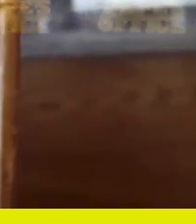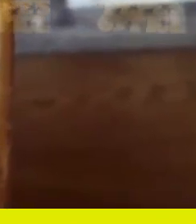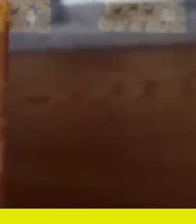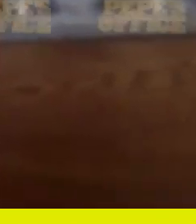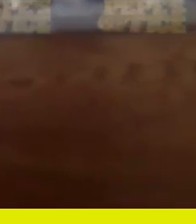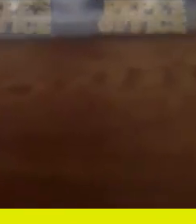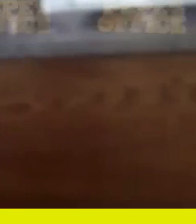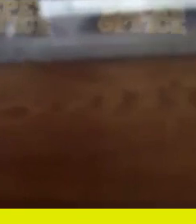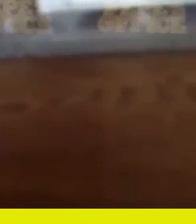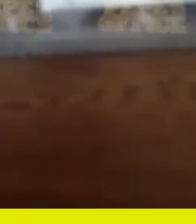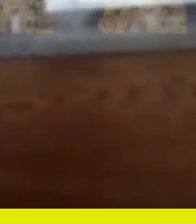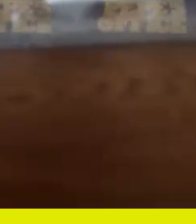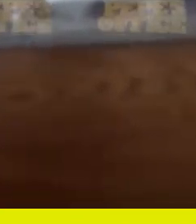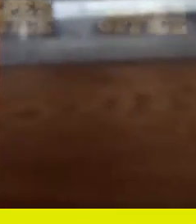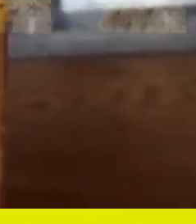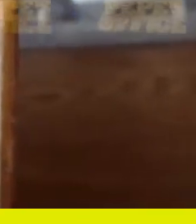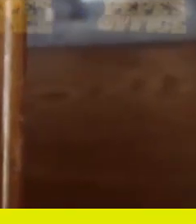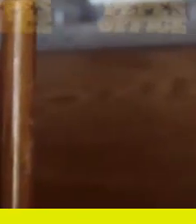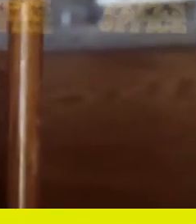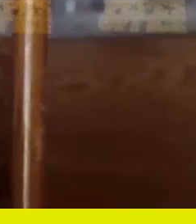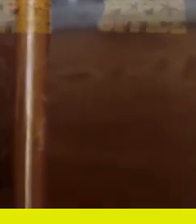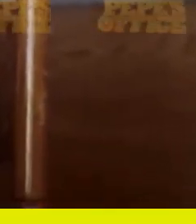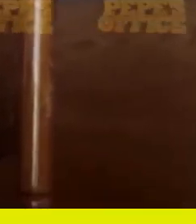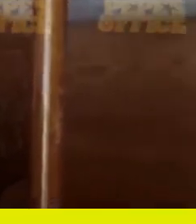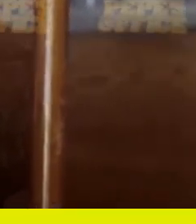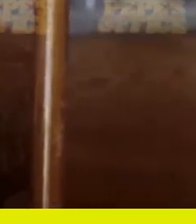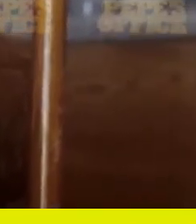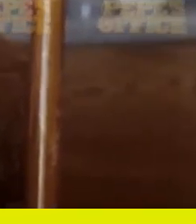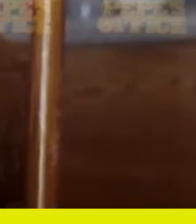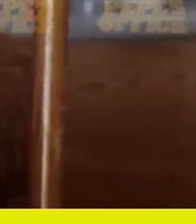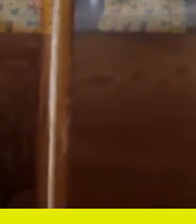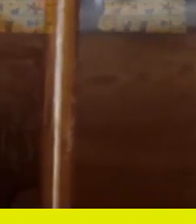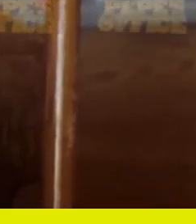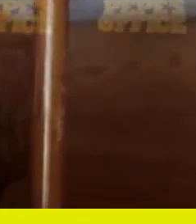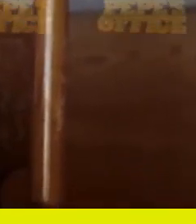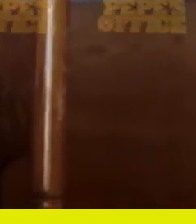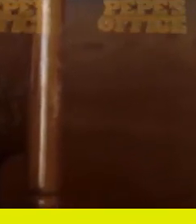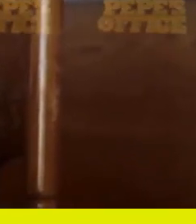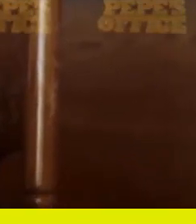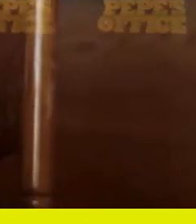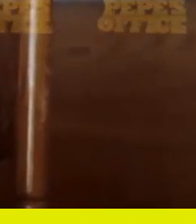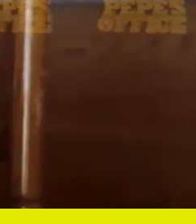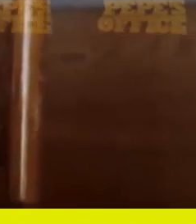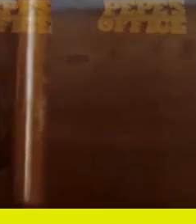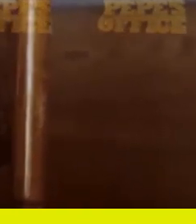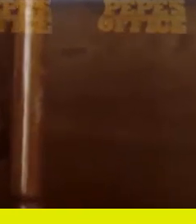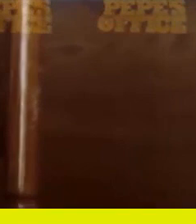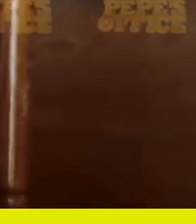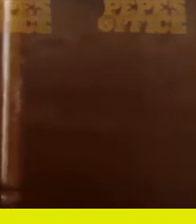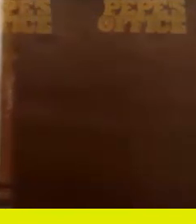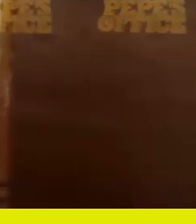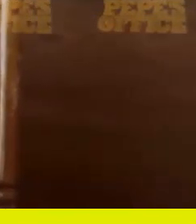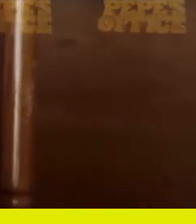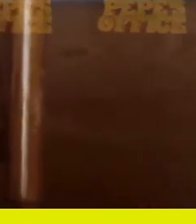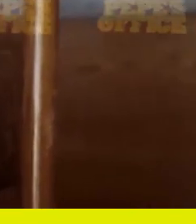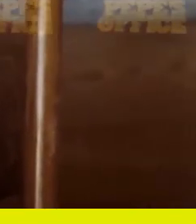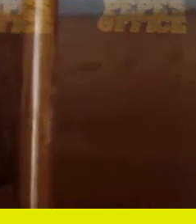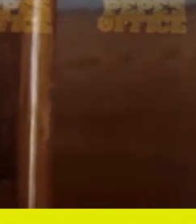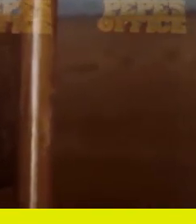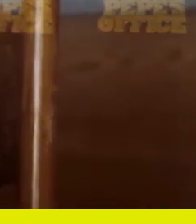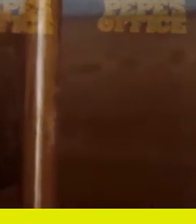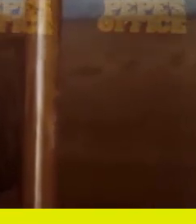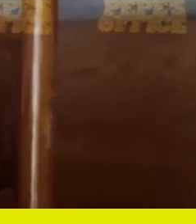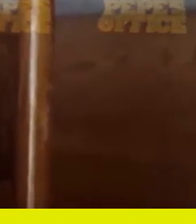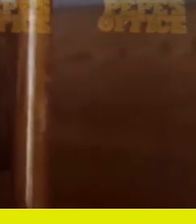es más de pues, oh, tú no apoyas el país ni nada, pero es no crecimos allá,